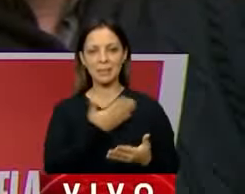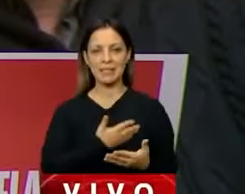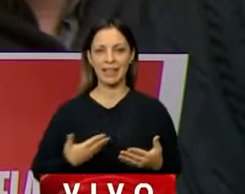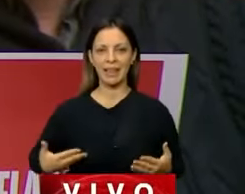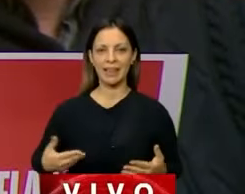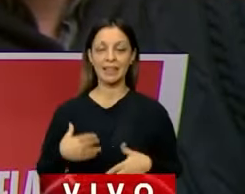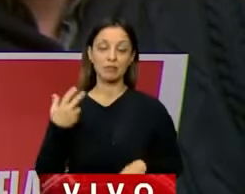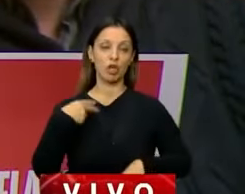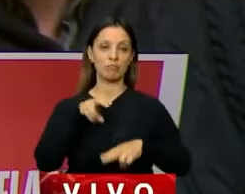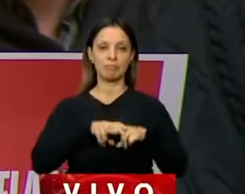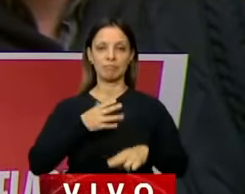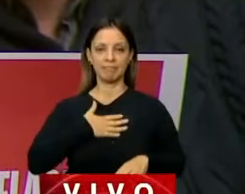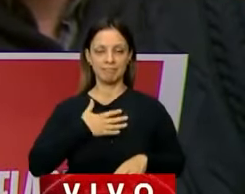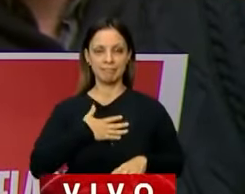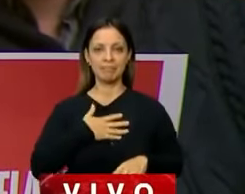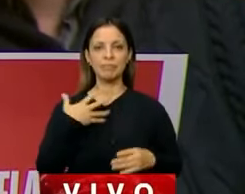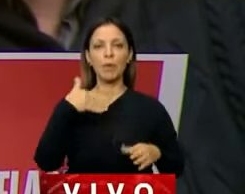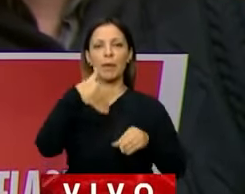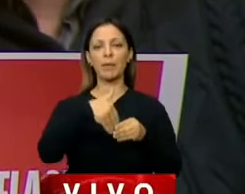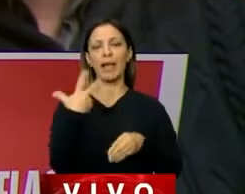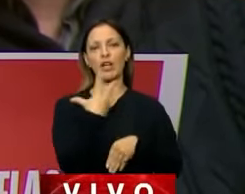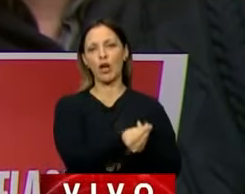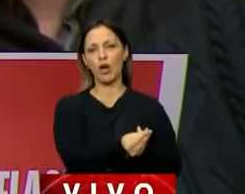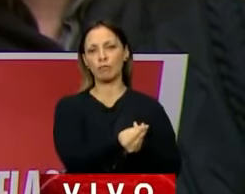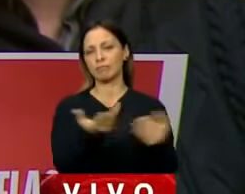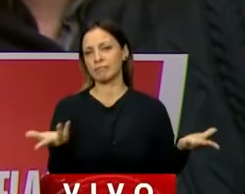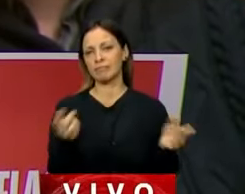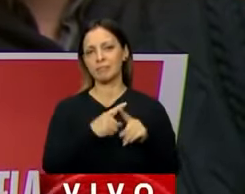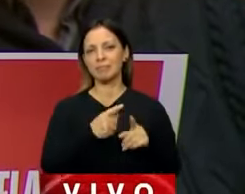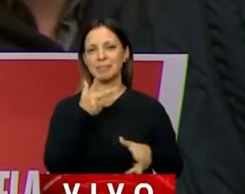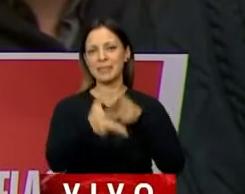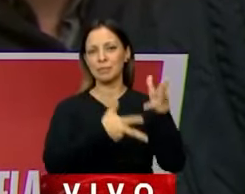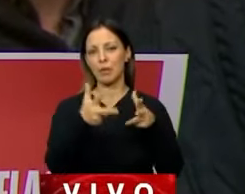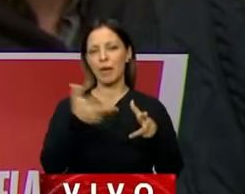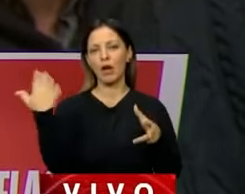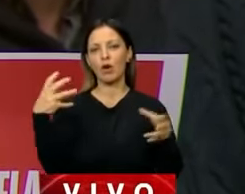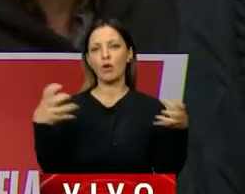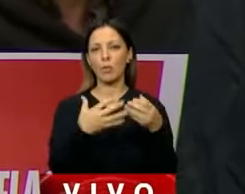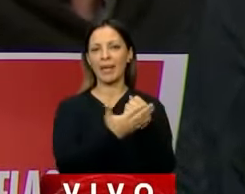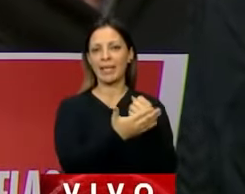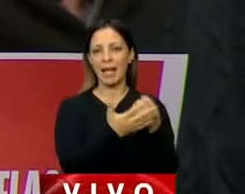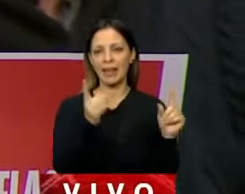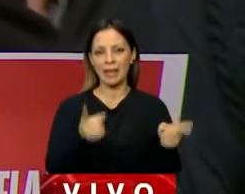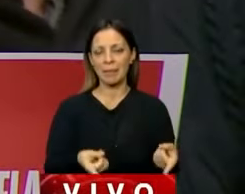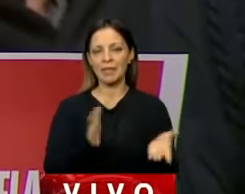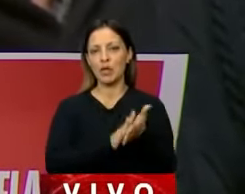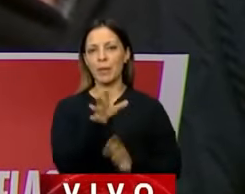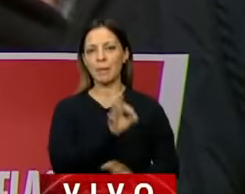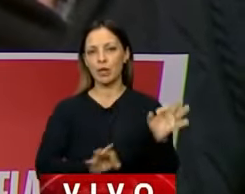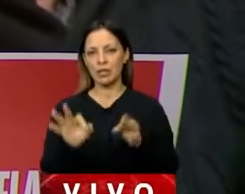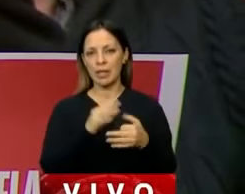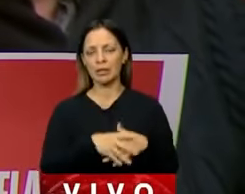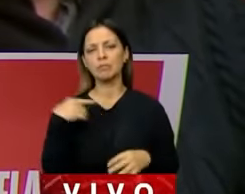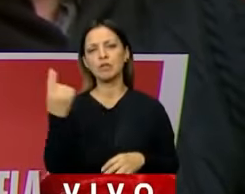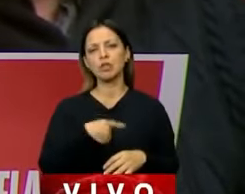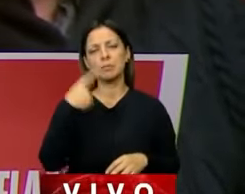Bueno, desde esta banca voy a votar en contra, como ya anunciaron también los compañeros del Frente de Izquierda, de este proyecto. Y lo que